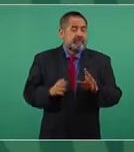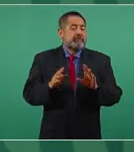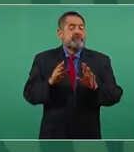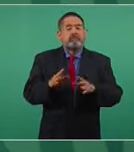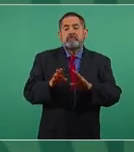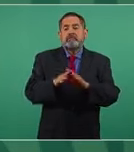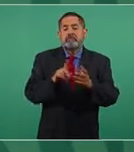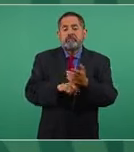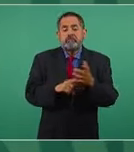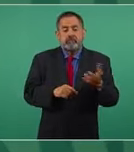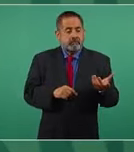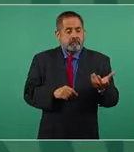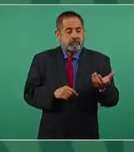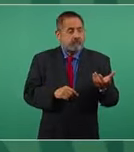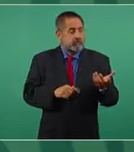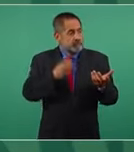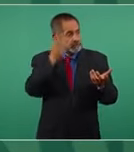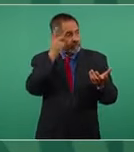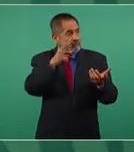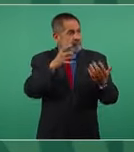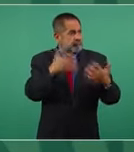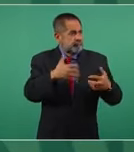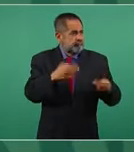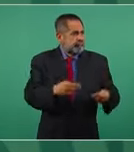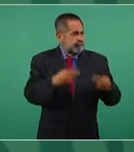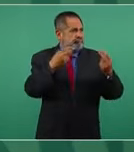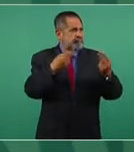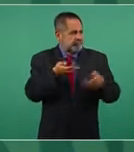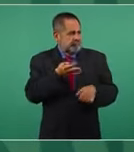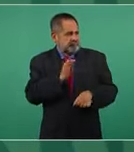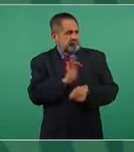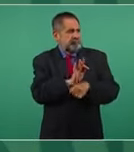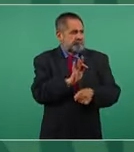a los dueños de las grandes corporaciones.